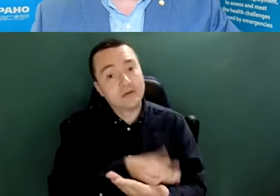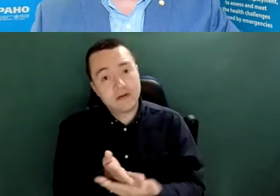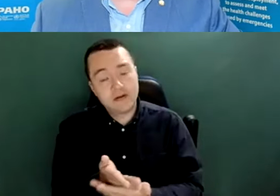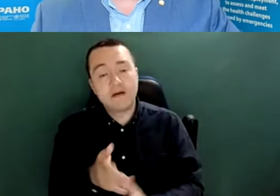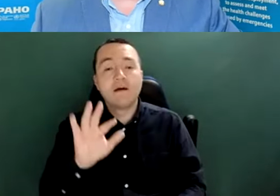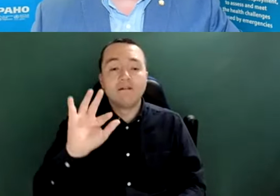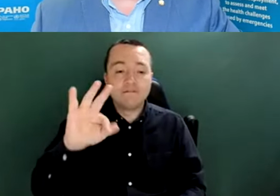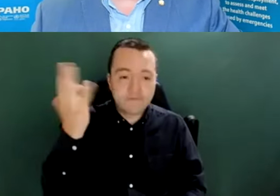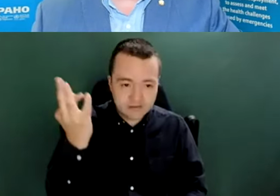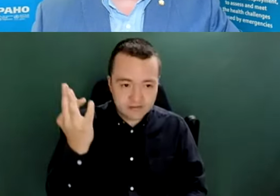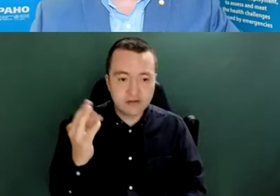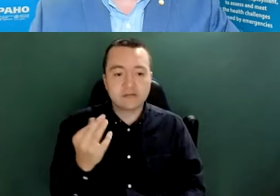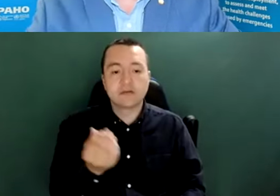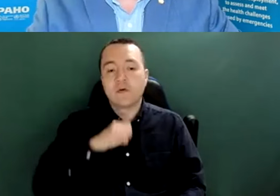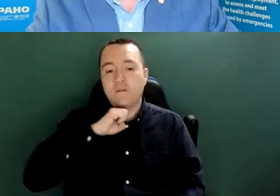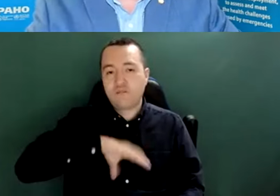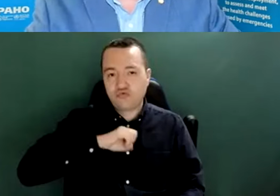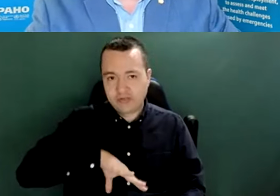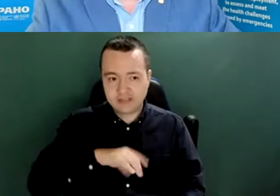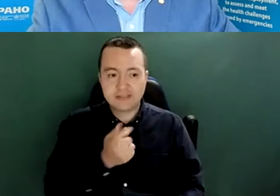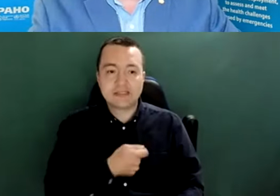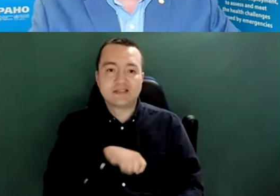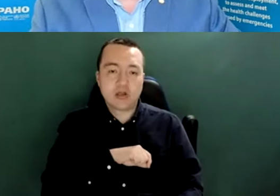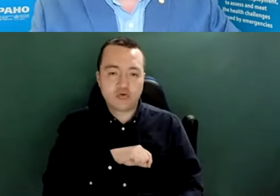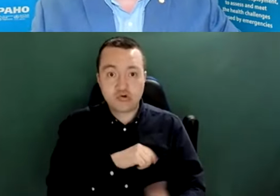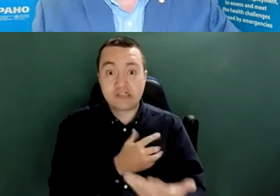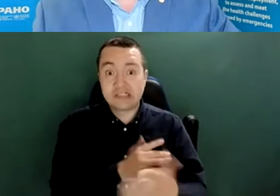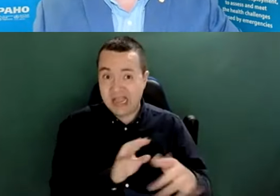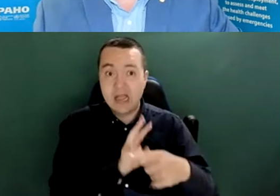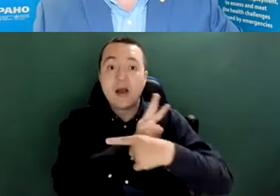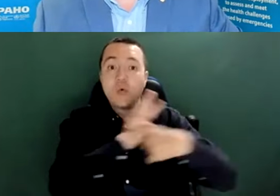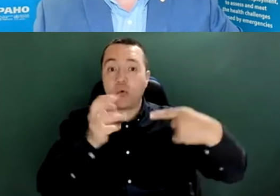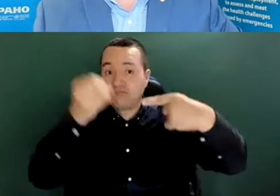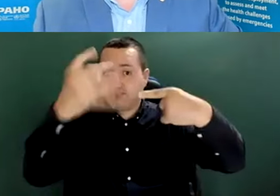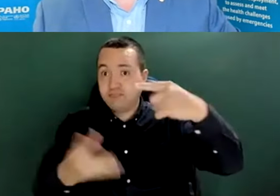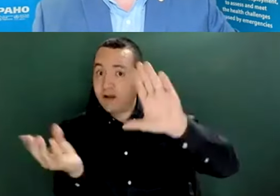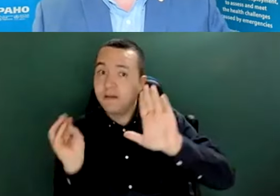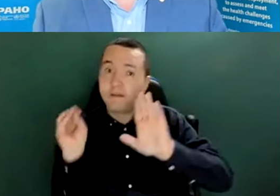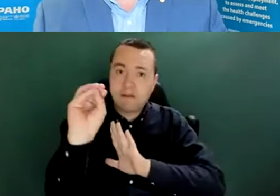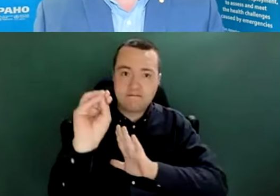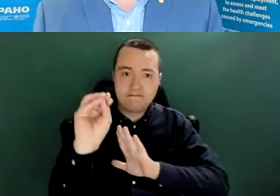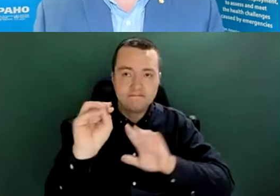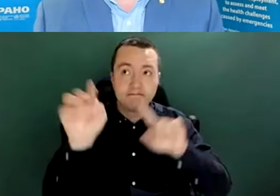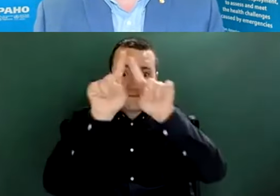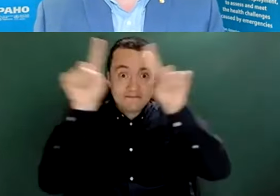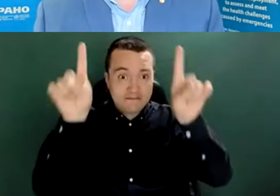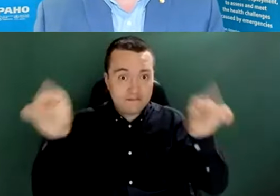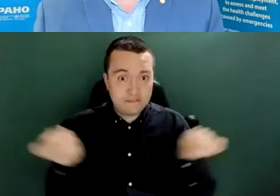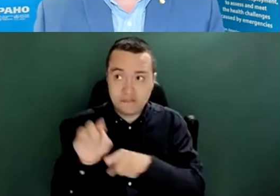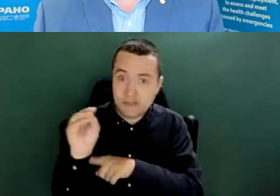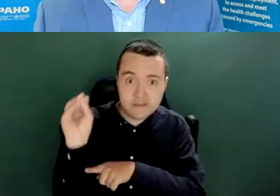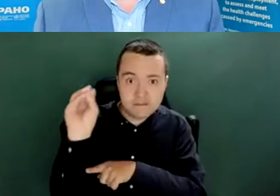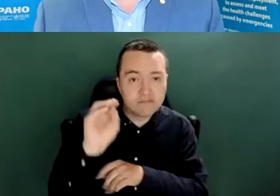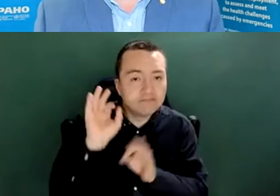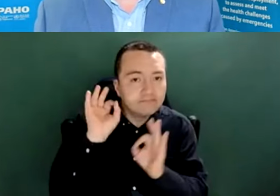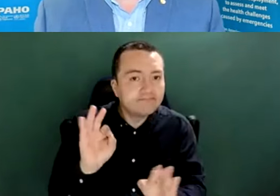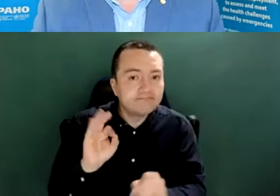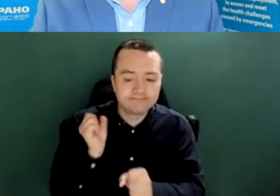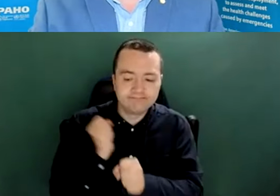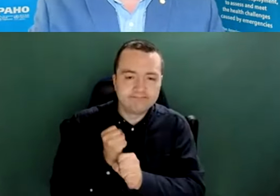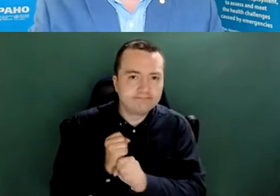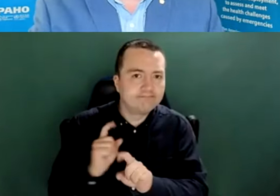en la página web de Evidence8. Así que se hizo una gran cantidad de trabajo y chequear la confiabilidad, la